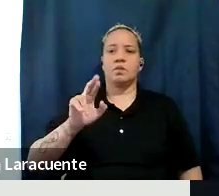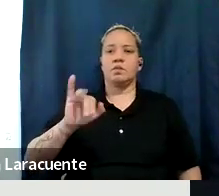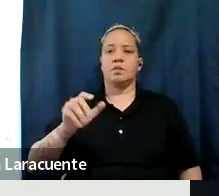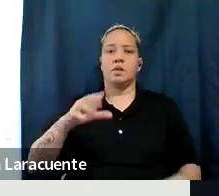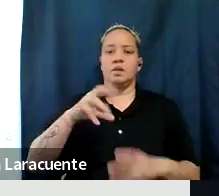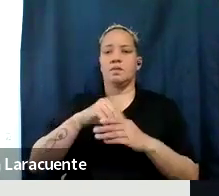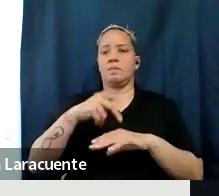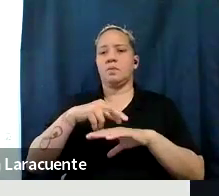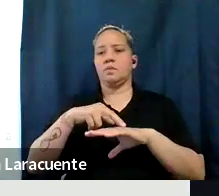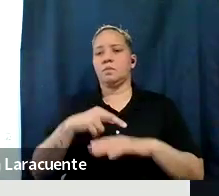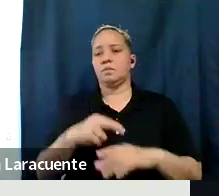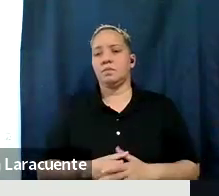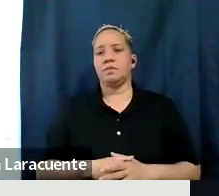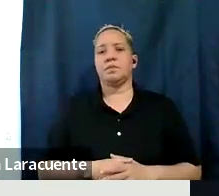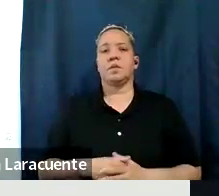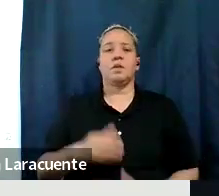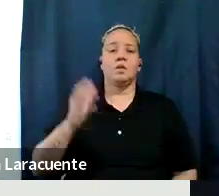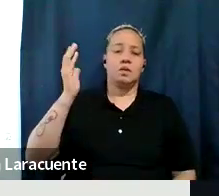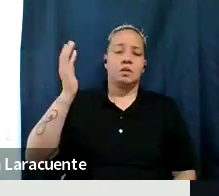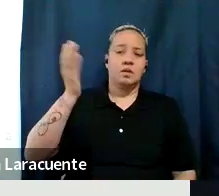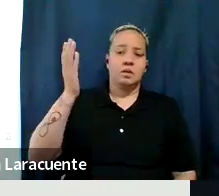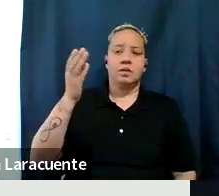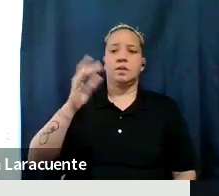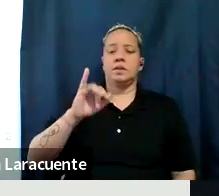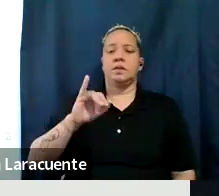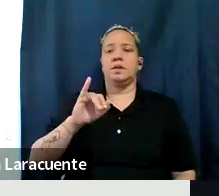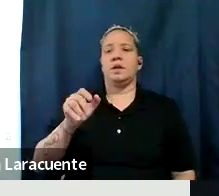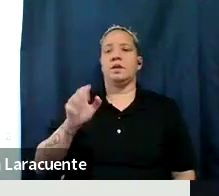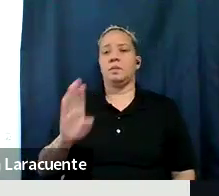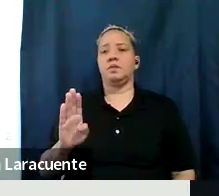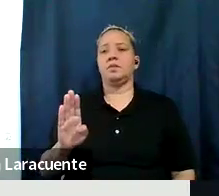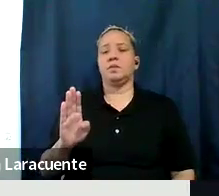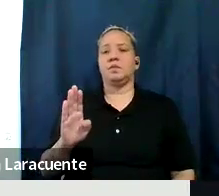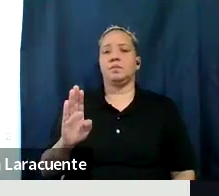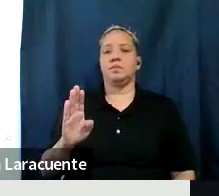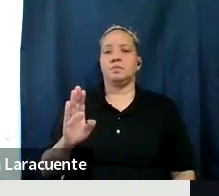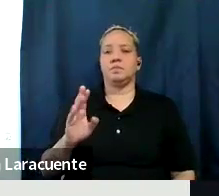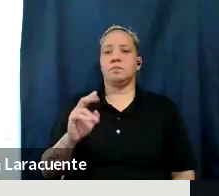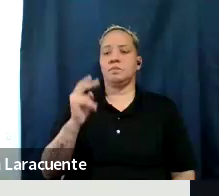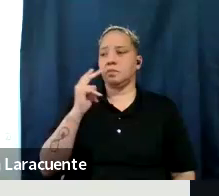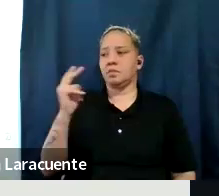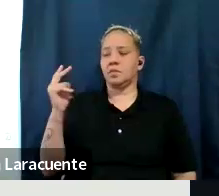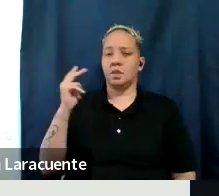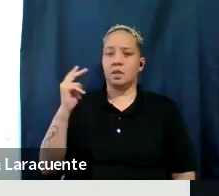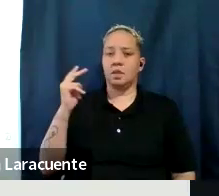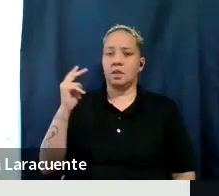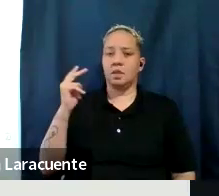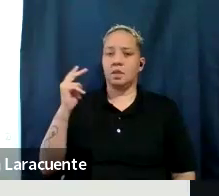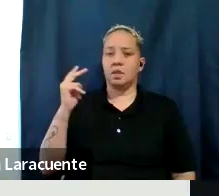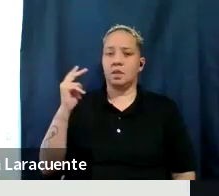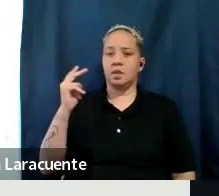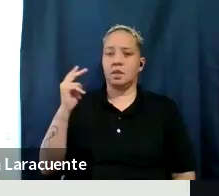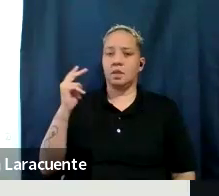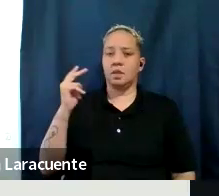Rico. En esa conferencia, Jaime Benítez echa la vista atrás, tira de memoria, de sus recuerdos